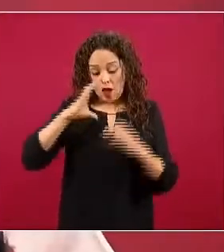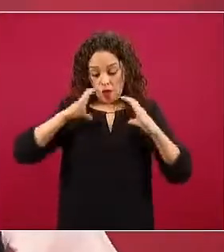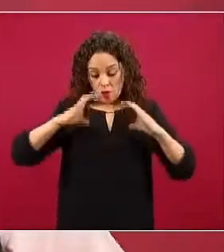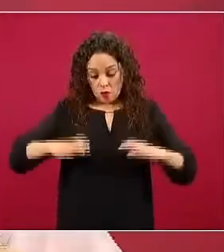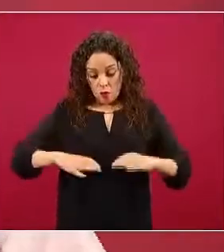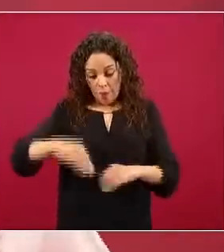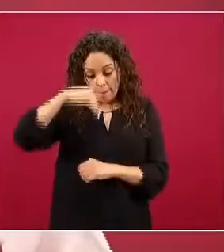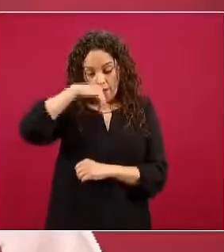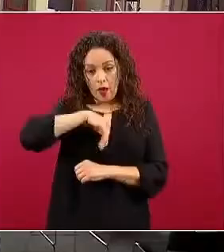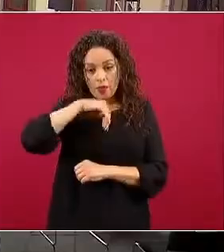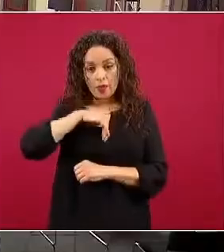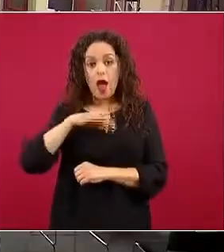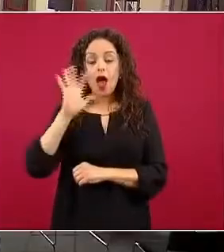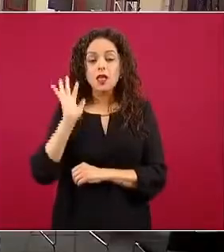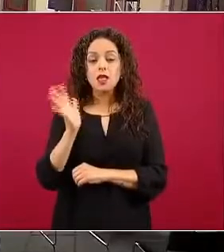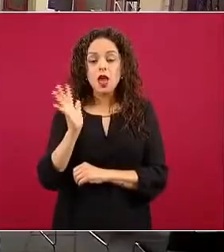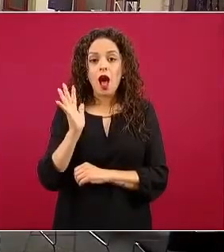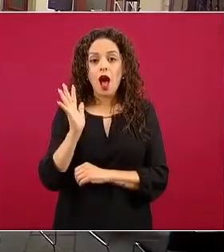que ya pasó por estas